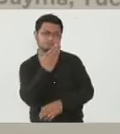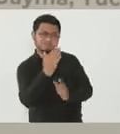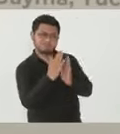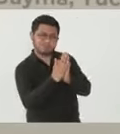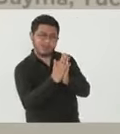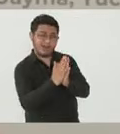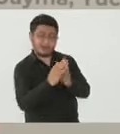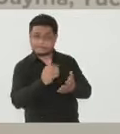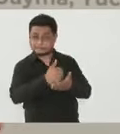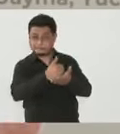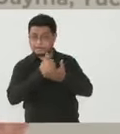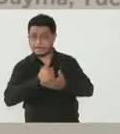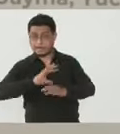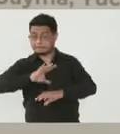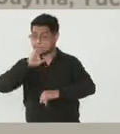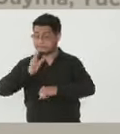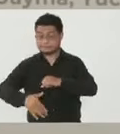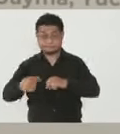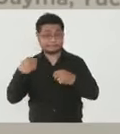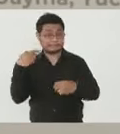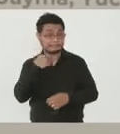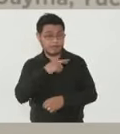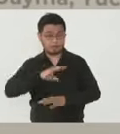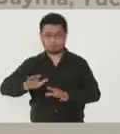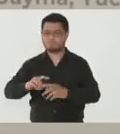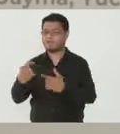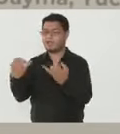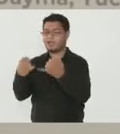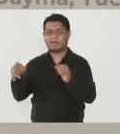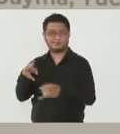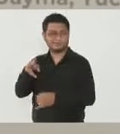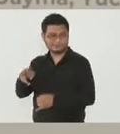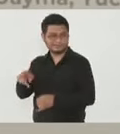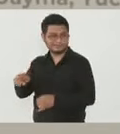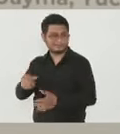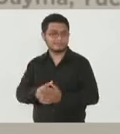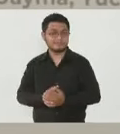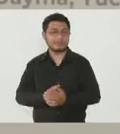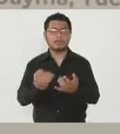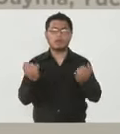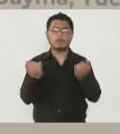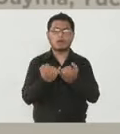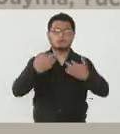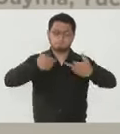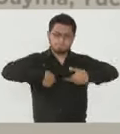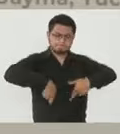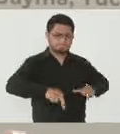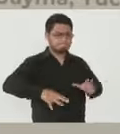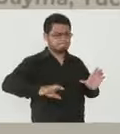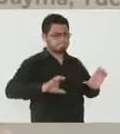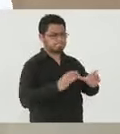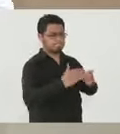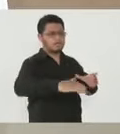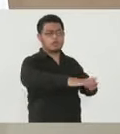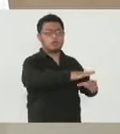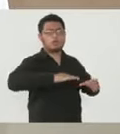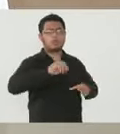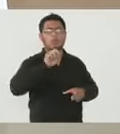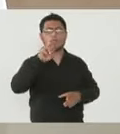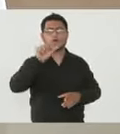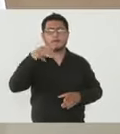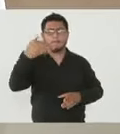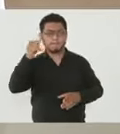más pronto posible, pero ya está listo por allá. Y también, presidente, a nombre de toda la gente de Guayma y de su